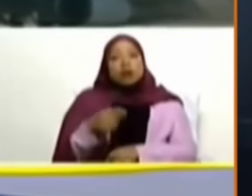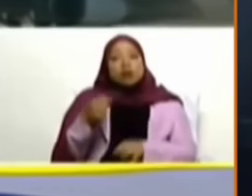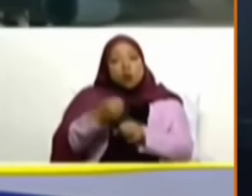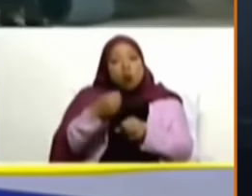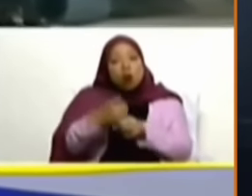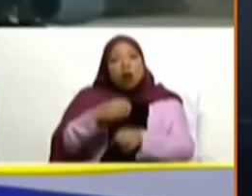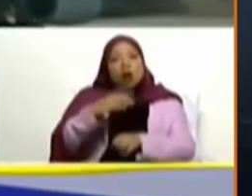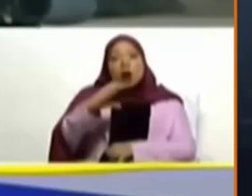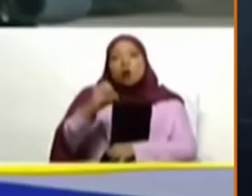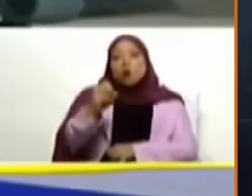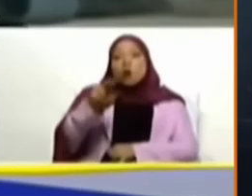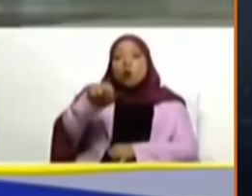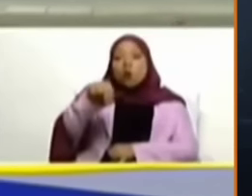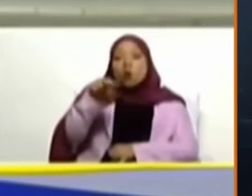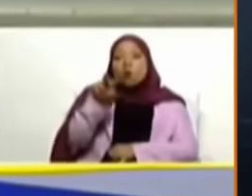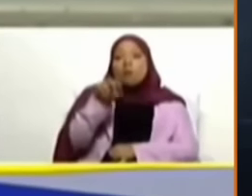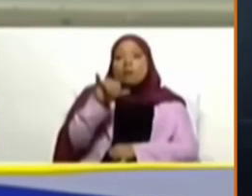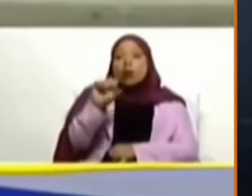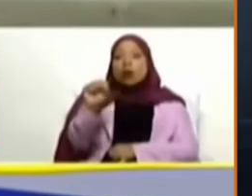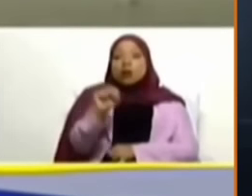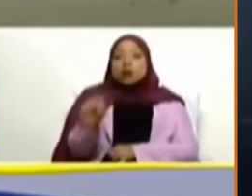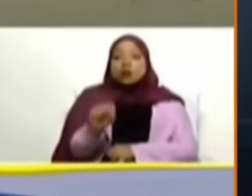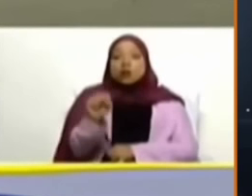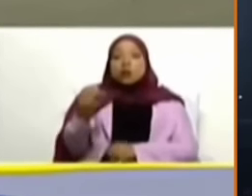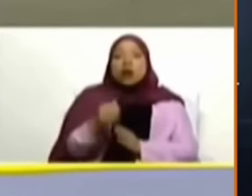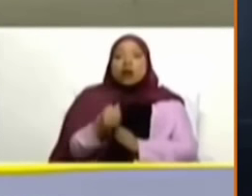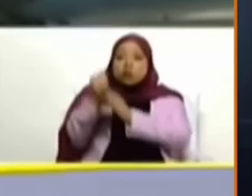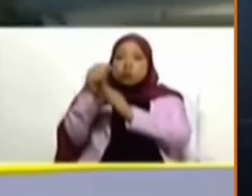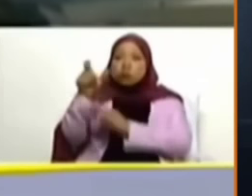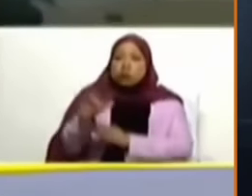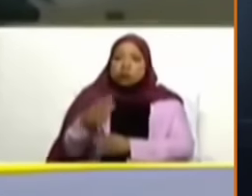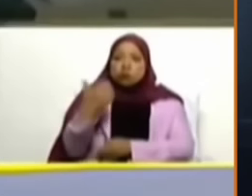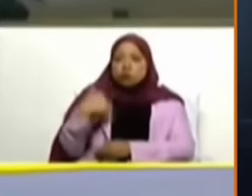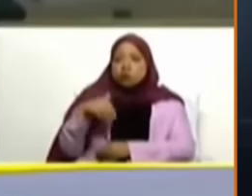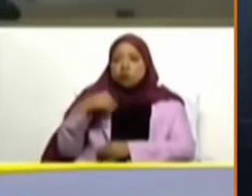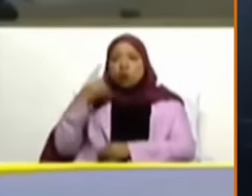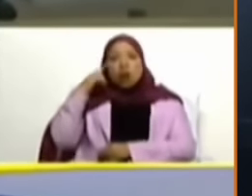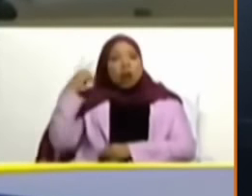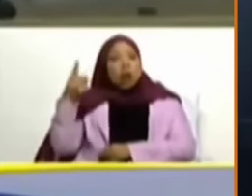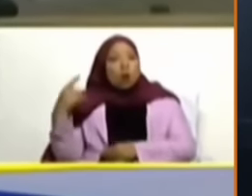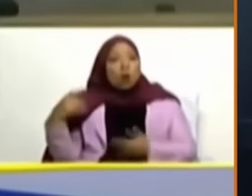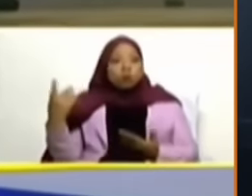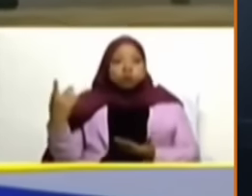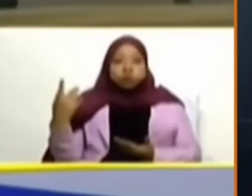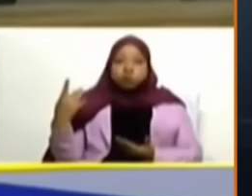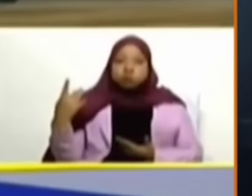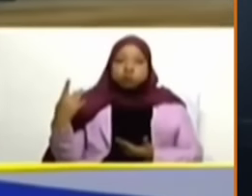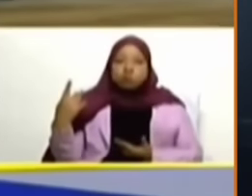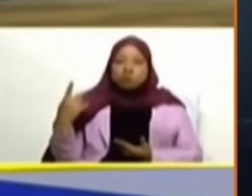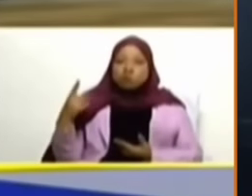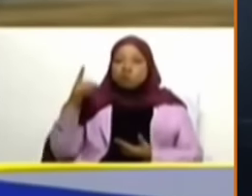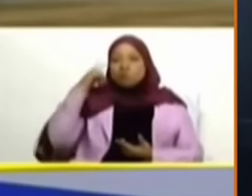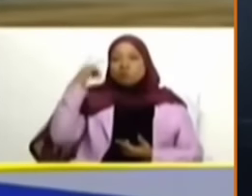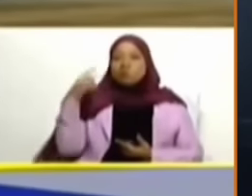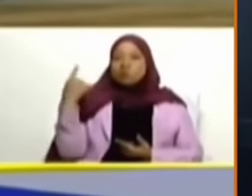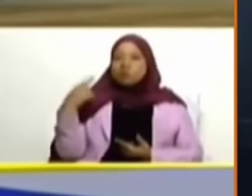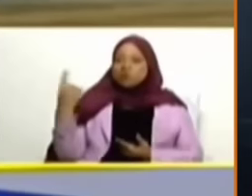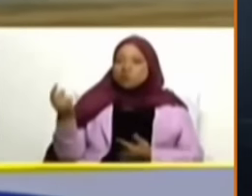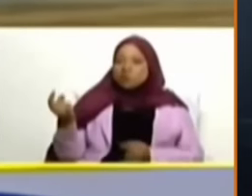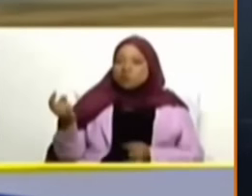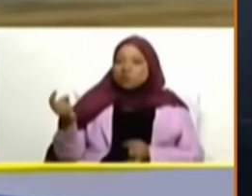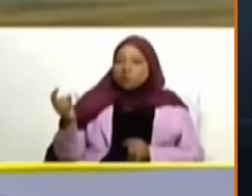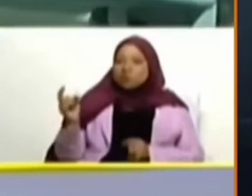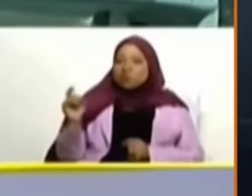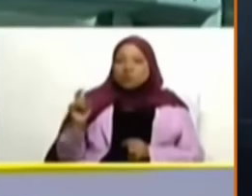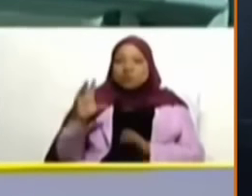le el Héroe ahora mi ley el loco mi ley se la da de loco o es loco o las dos cosas a la vez Ah pero le robó a